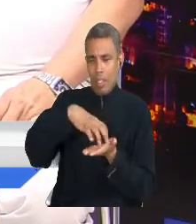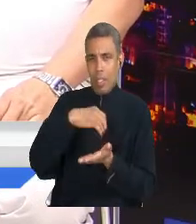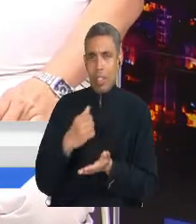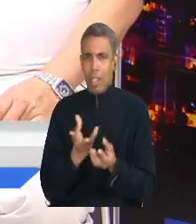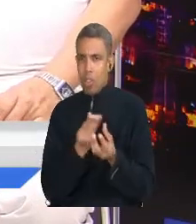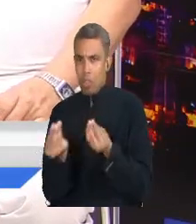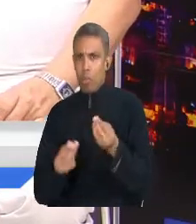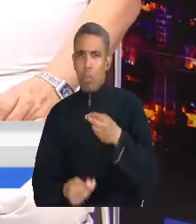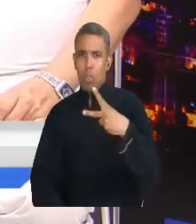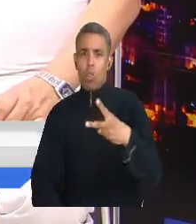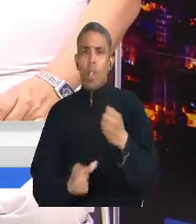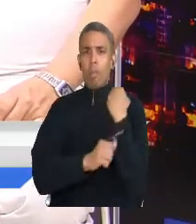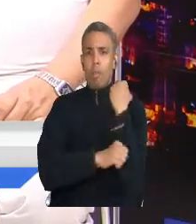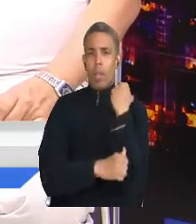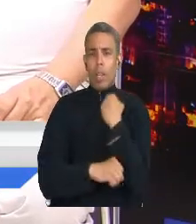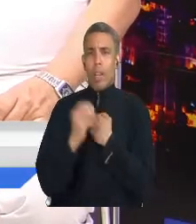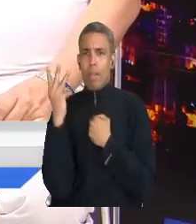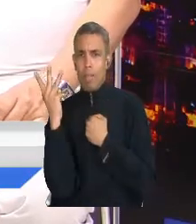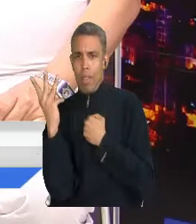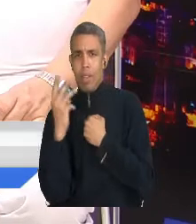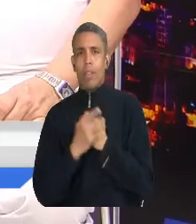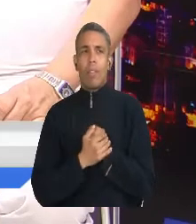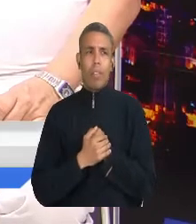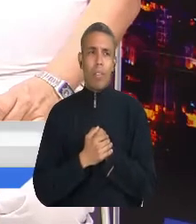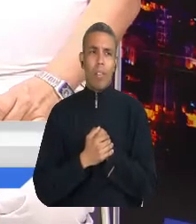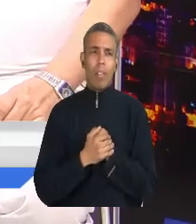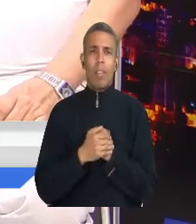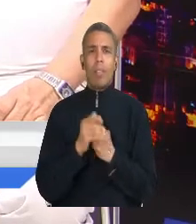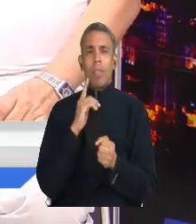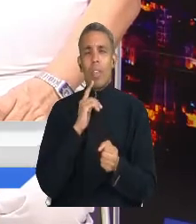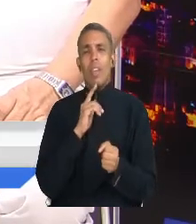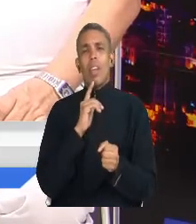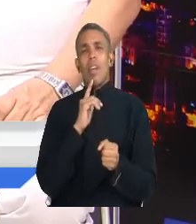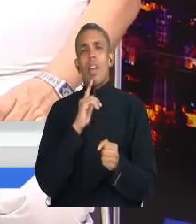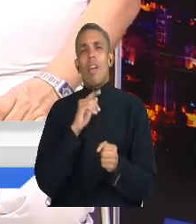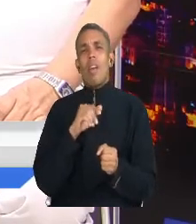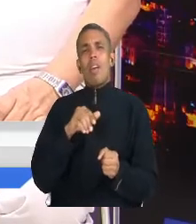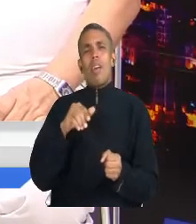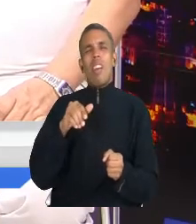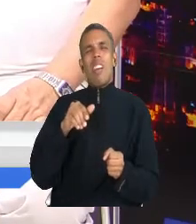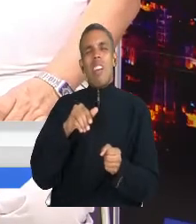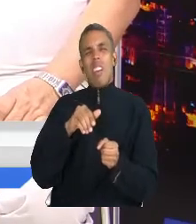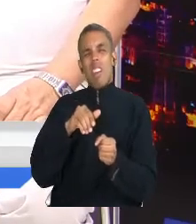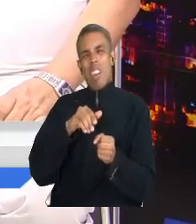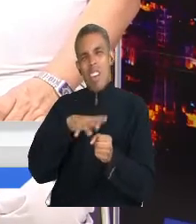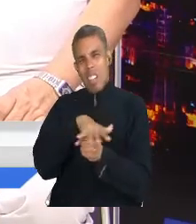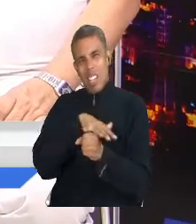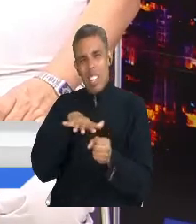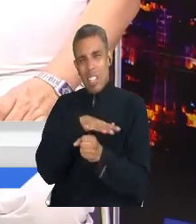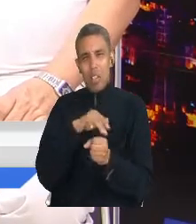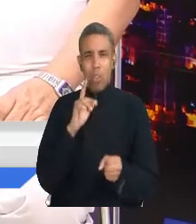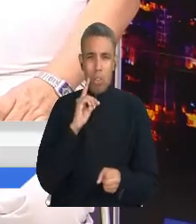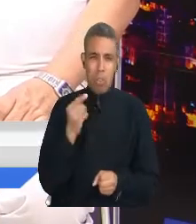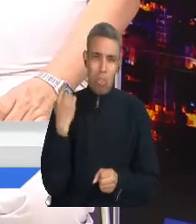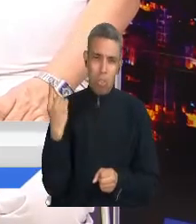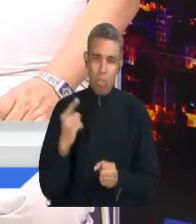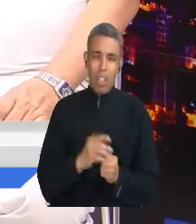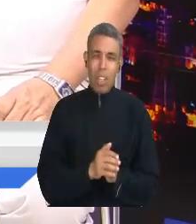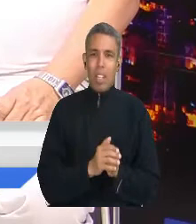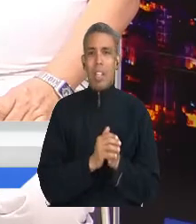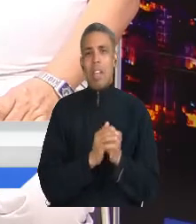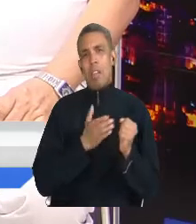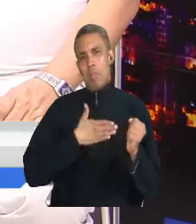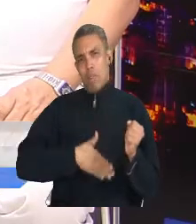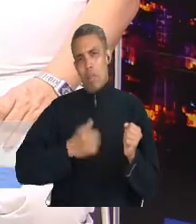vienen. Tres bandas. Atlántico. Atlántico una. Una. Bolívar. Bolívar una. Y Sucre. Sucre dos y